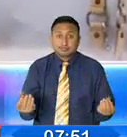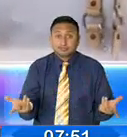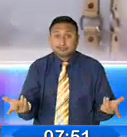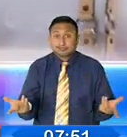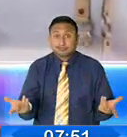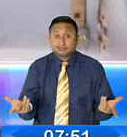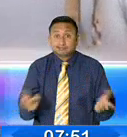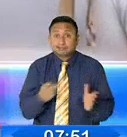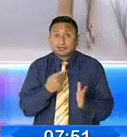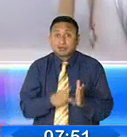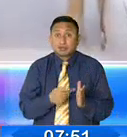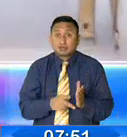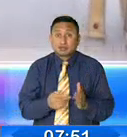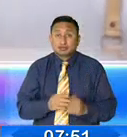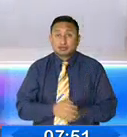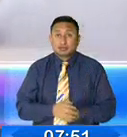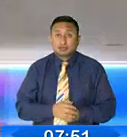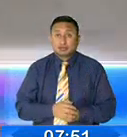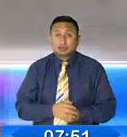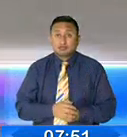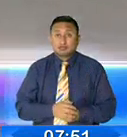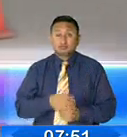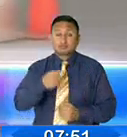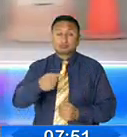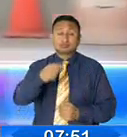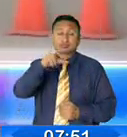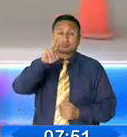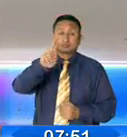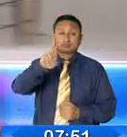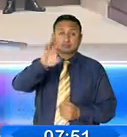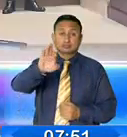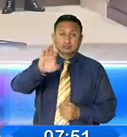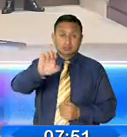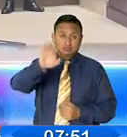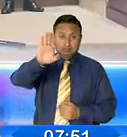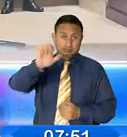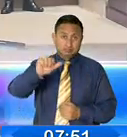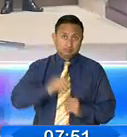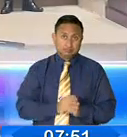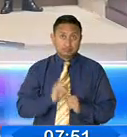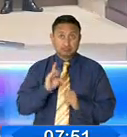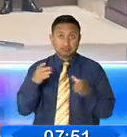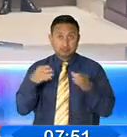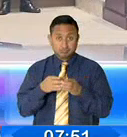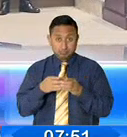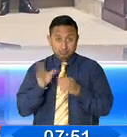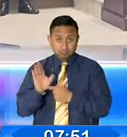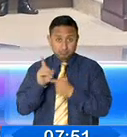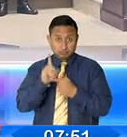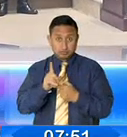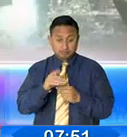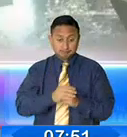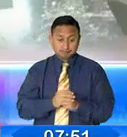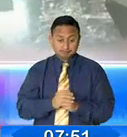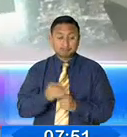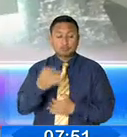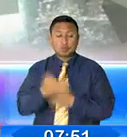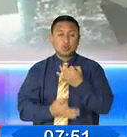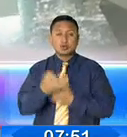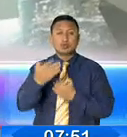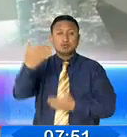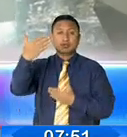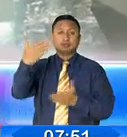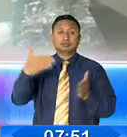sus restos. La versión de Greta fue expuesta en la Comisión de Fiscalización de la Asamblea Nacional, en donde se procesa el juicio político contra